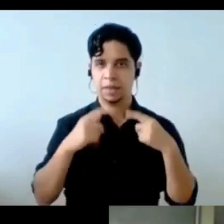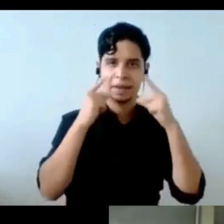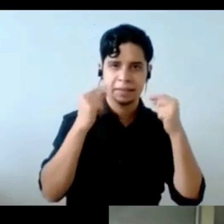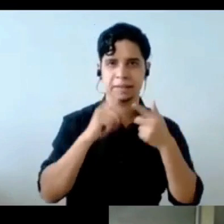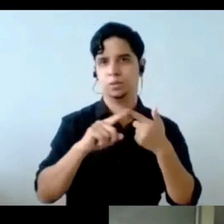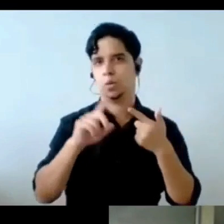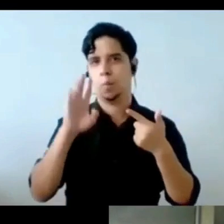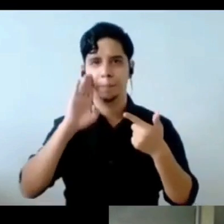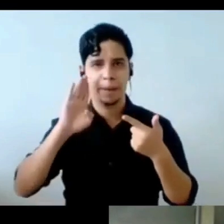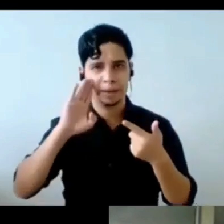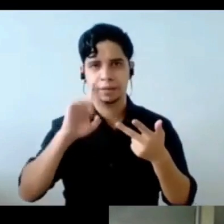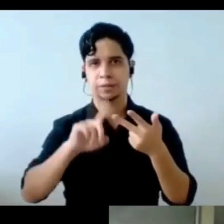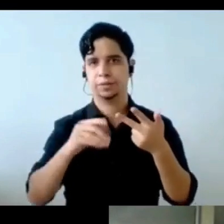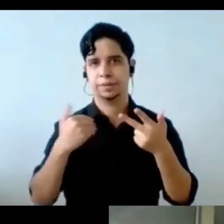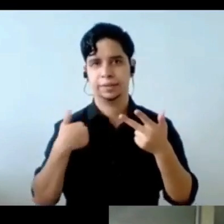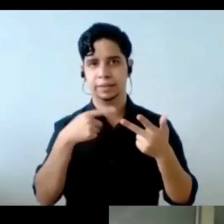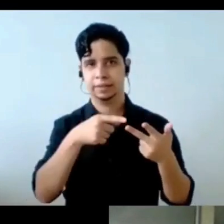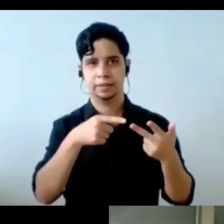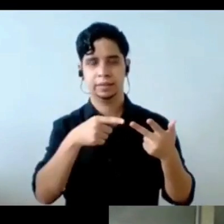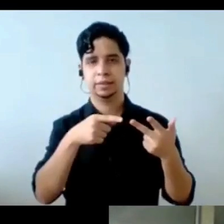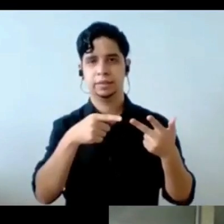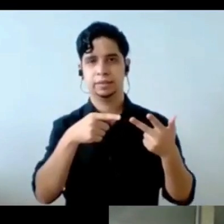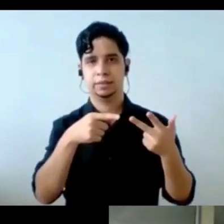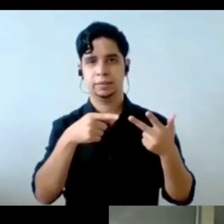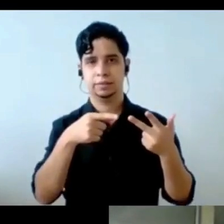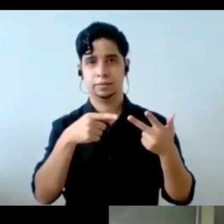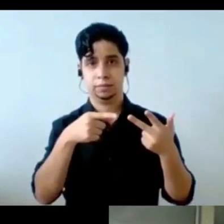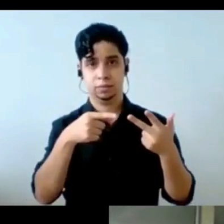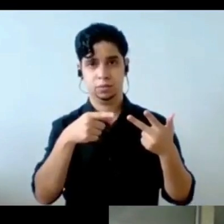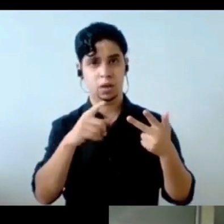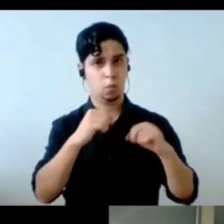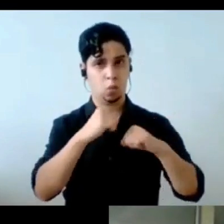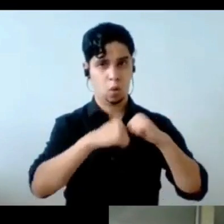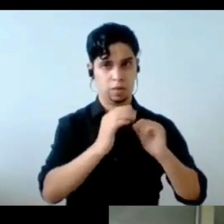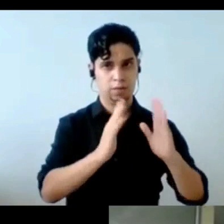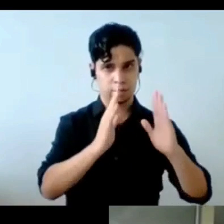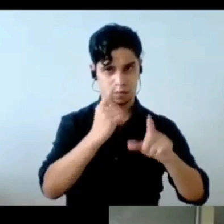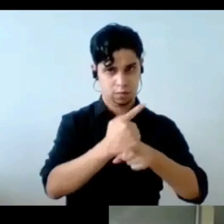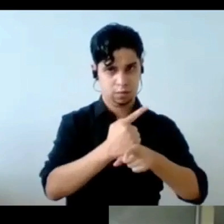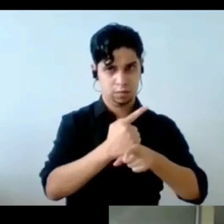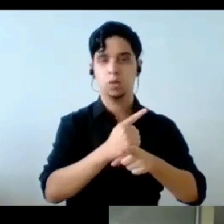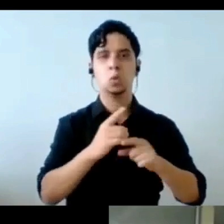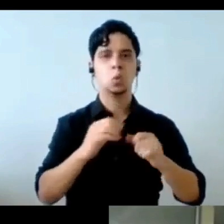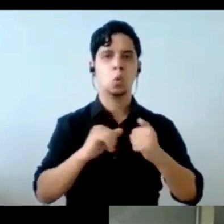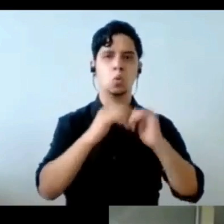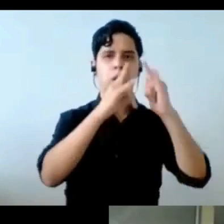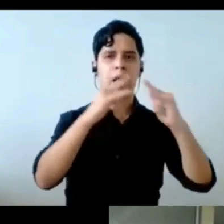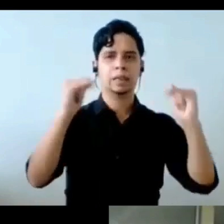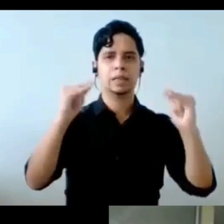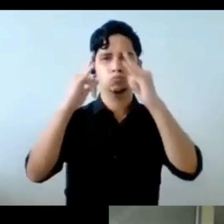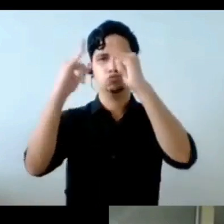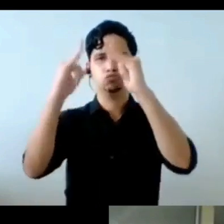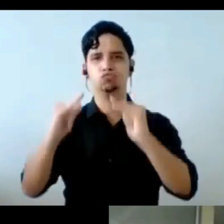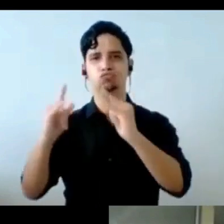perritos. Estos son como unos, espérate que me estoy... Como un edificio. Son como unos castillitos.